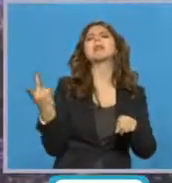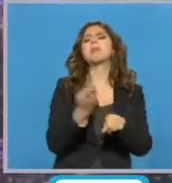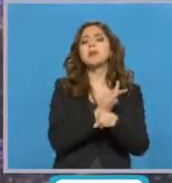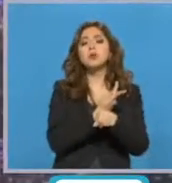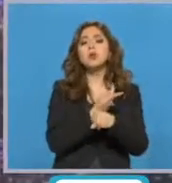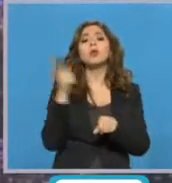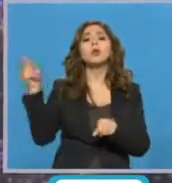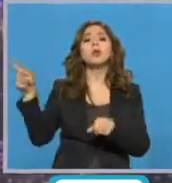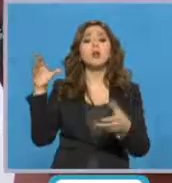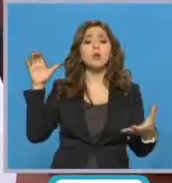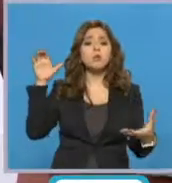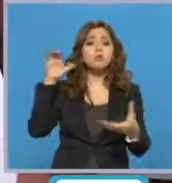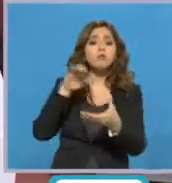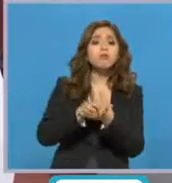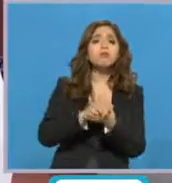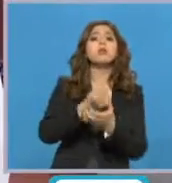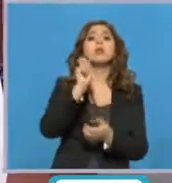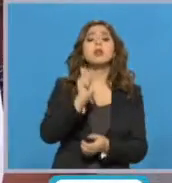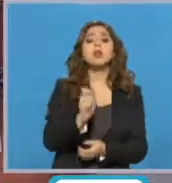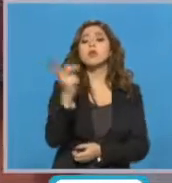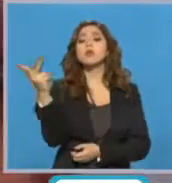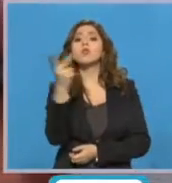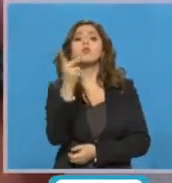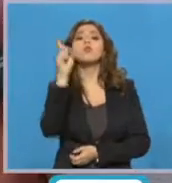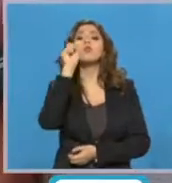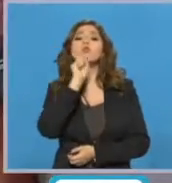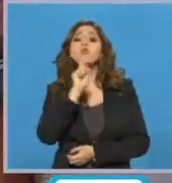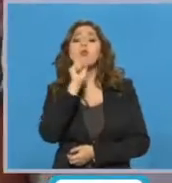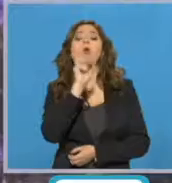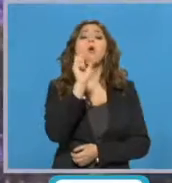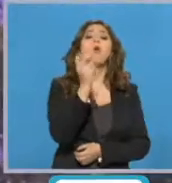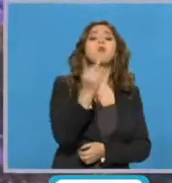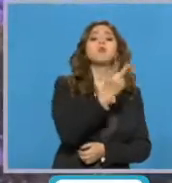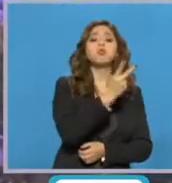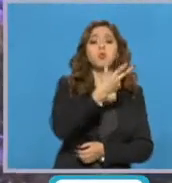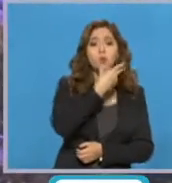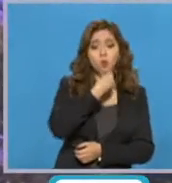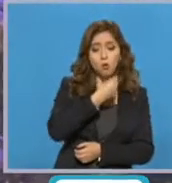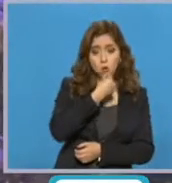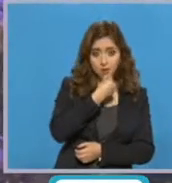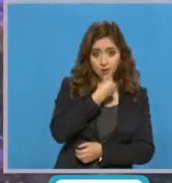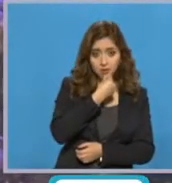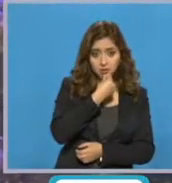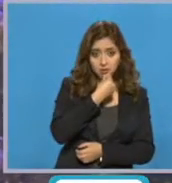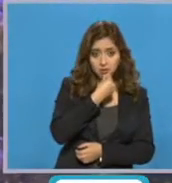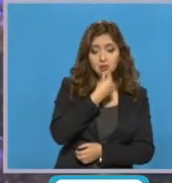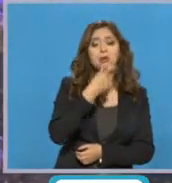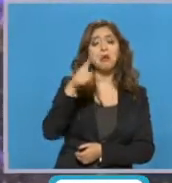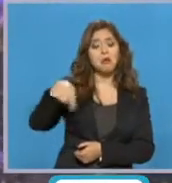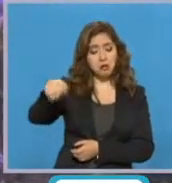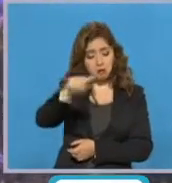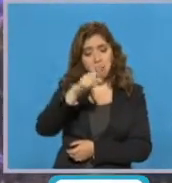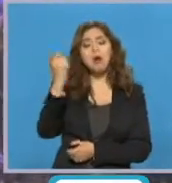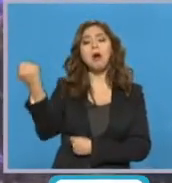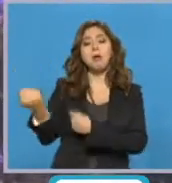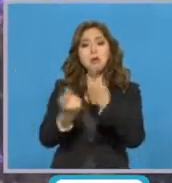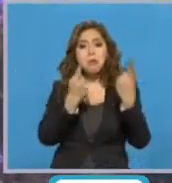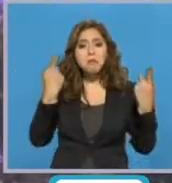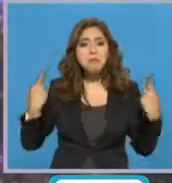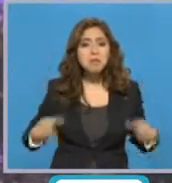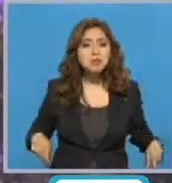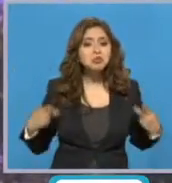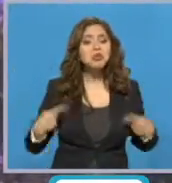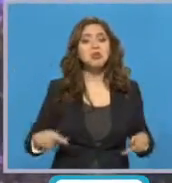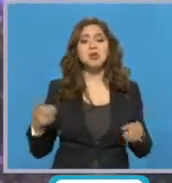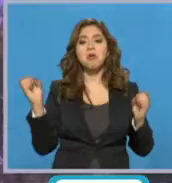del matrimonio igualitario. Por eso, en una parte, ya mucha gente no la usa,